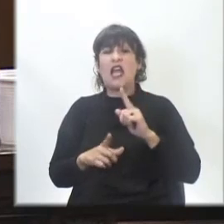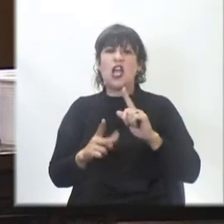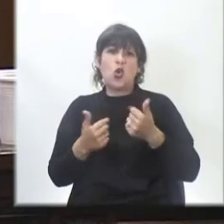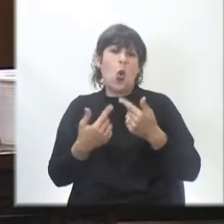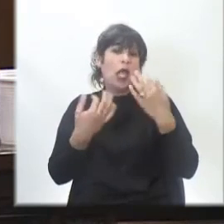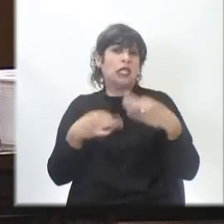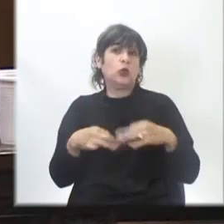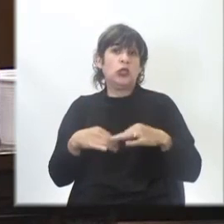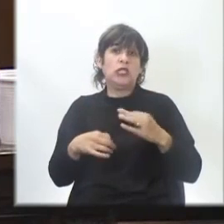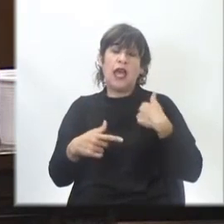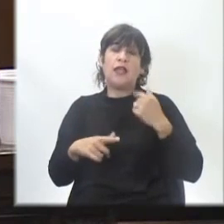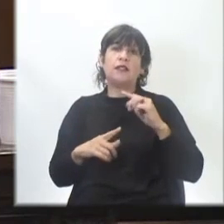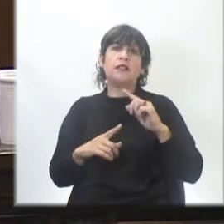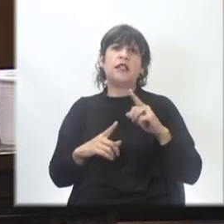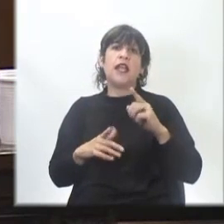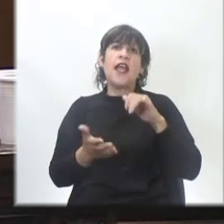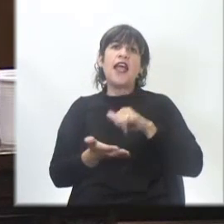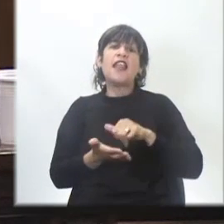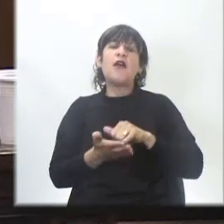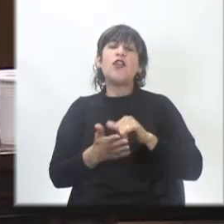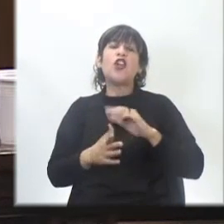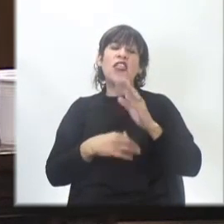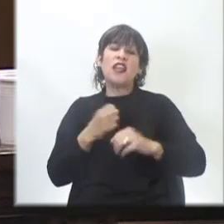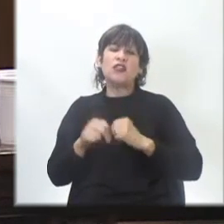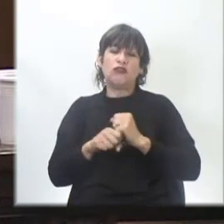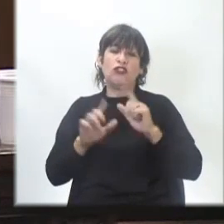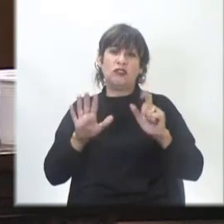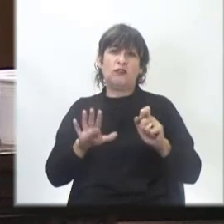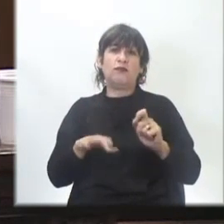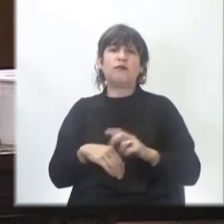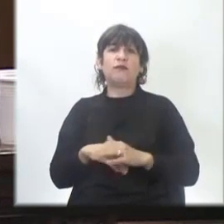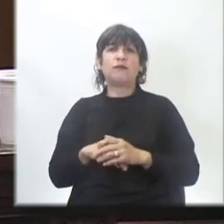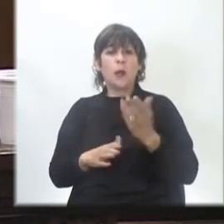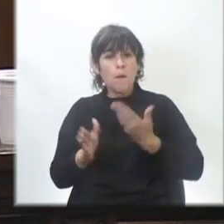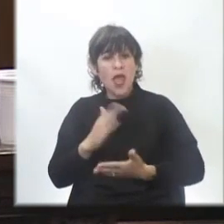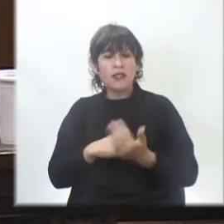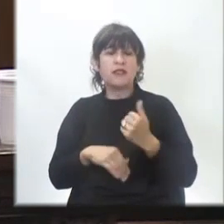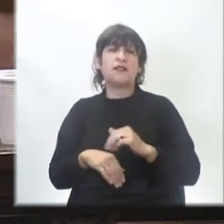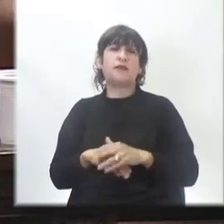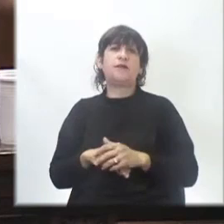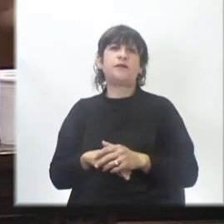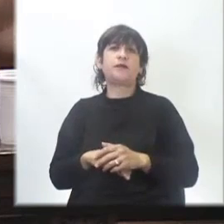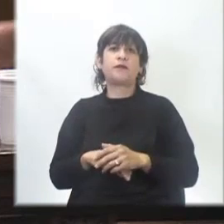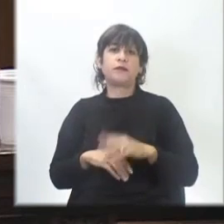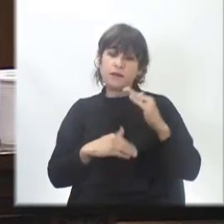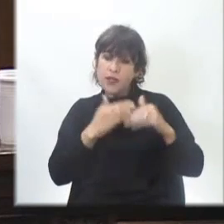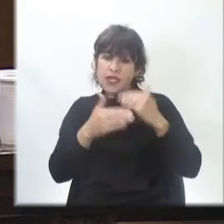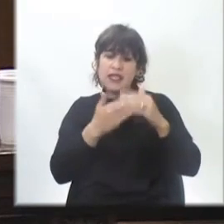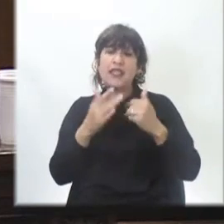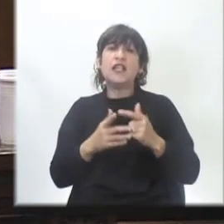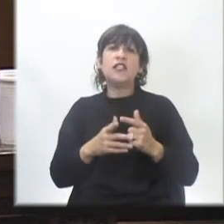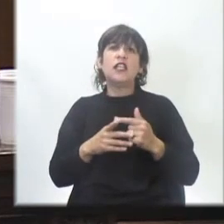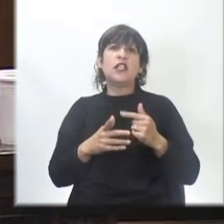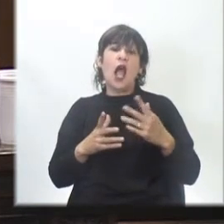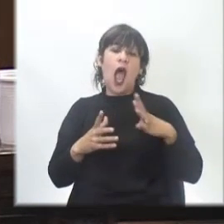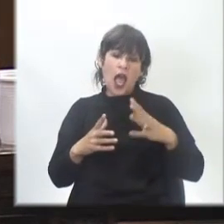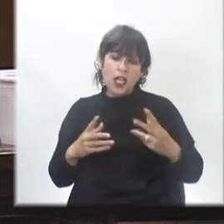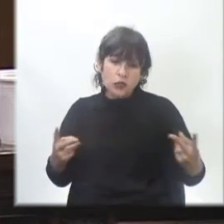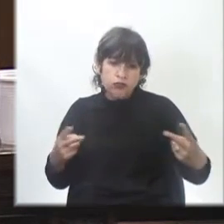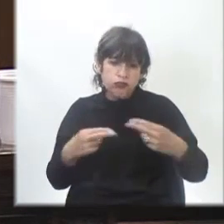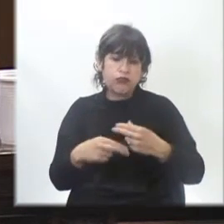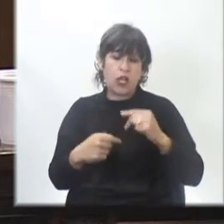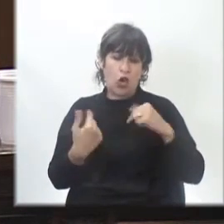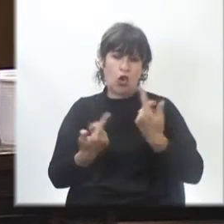punto, de aviones de la década del 70, mientras se desarrollan un conjunto de recortes en nuestro